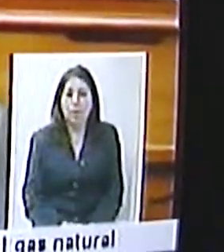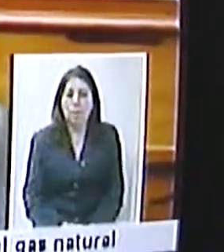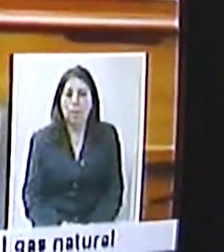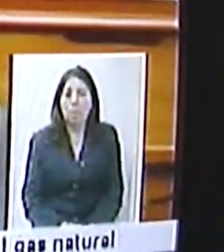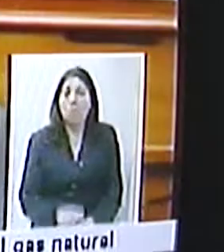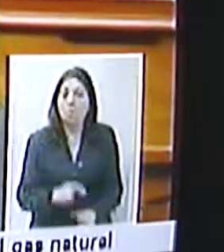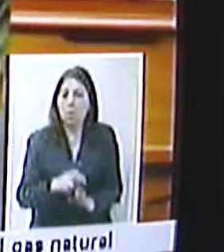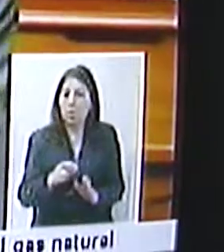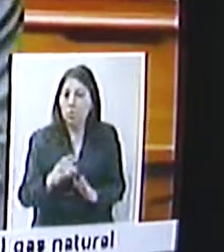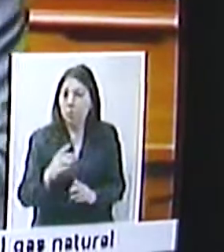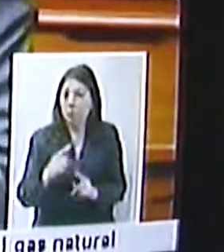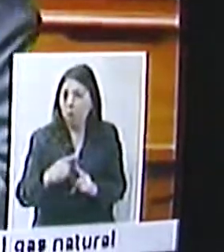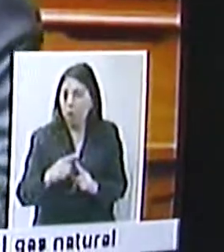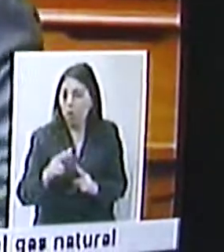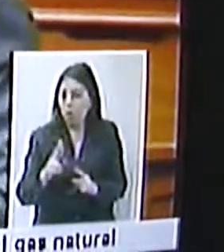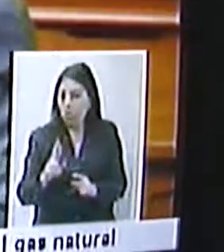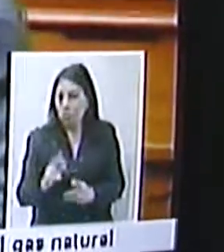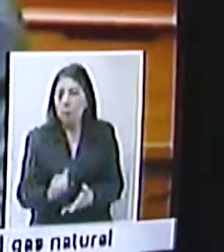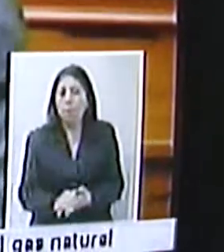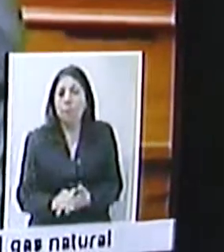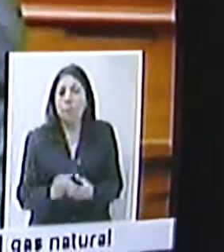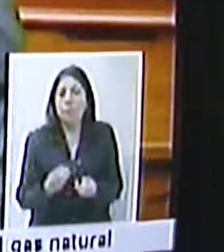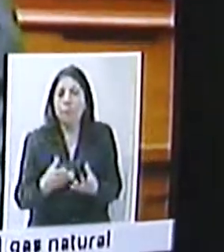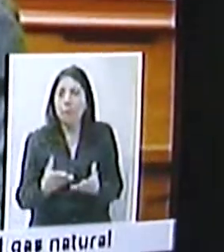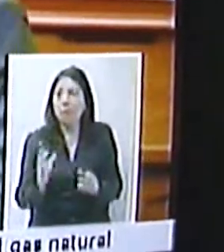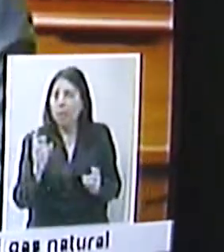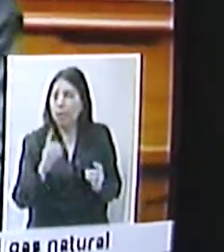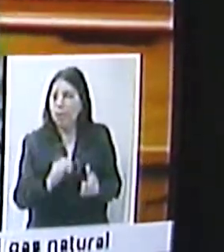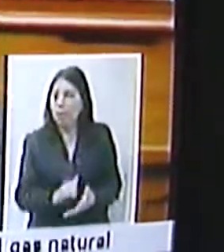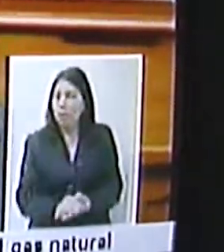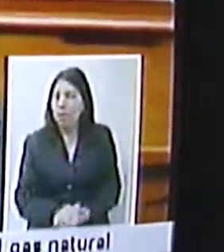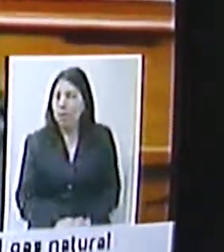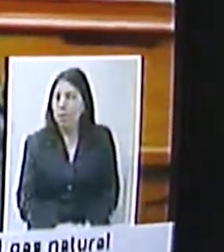del proyecto Kuntur, de que en tanto hay tantas dudas,